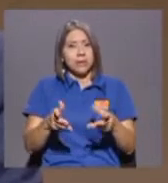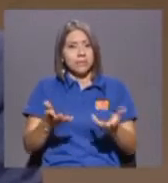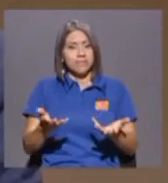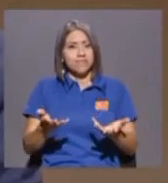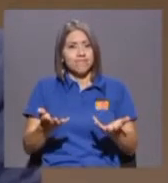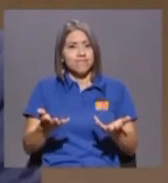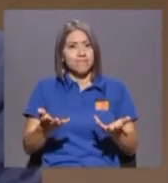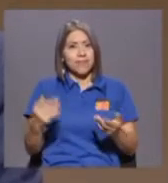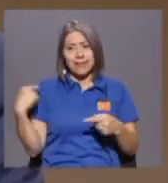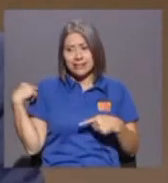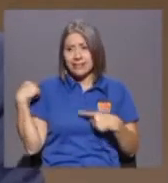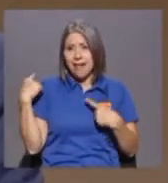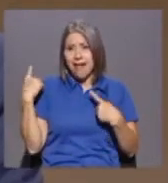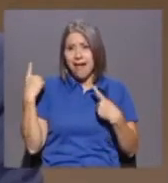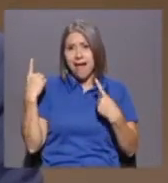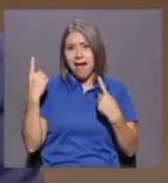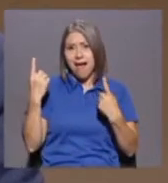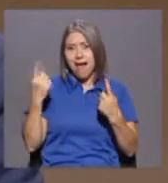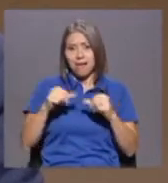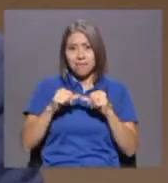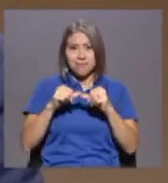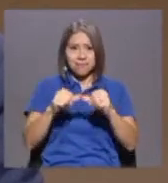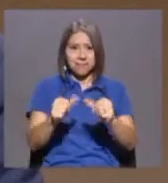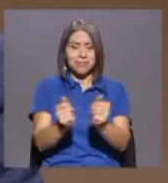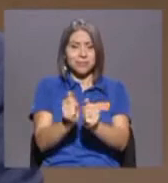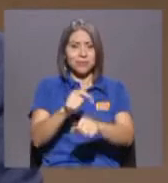que se han mantenido a lo largo del tiempo.